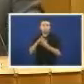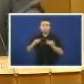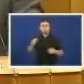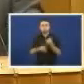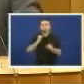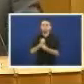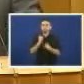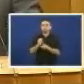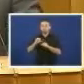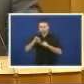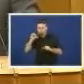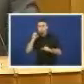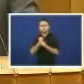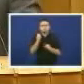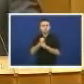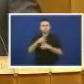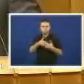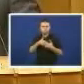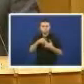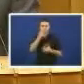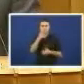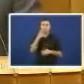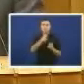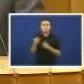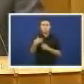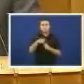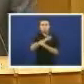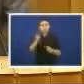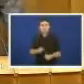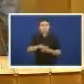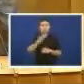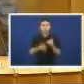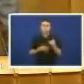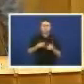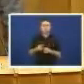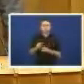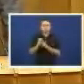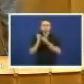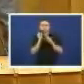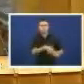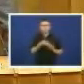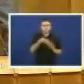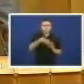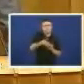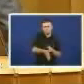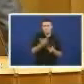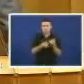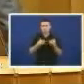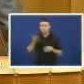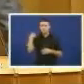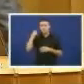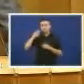modelo de asignación de recursos que ten que desembarazarse da lógica perversa do toma e daca orzamental que se